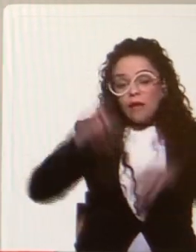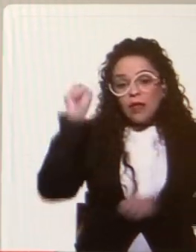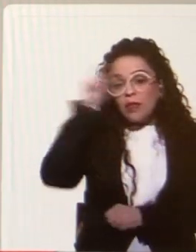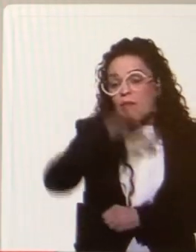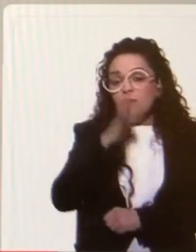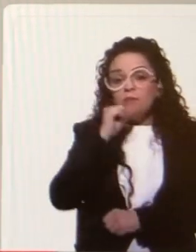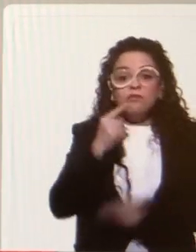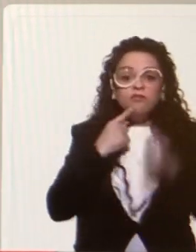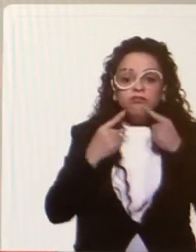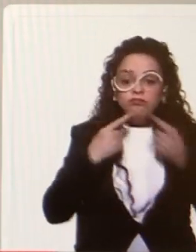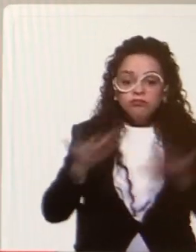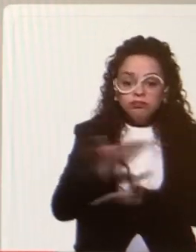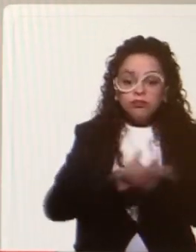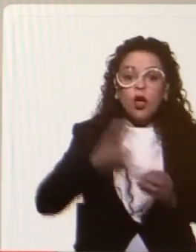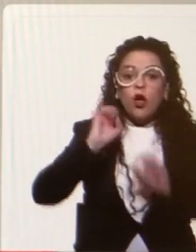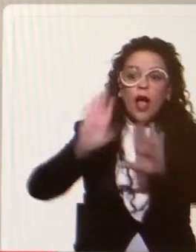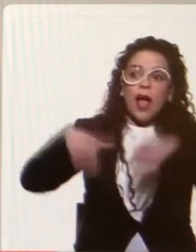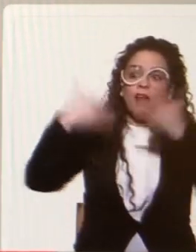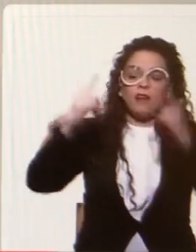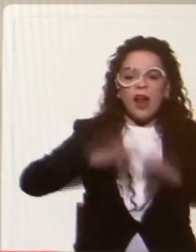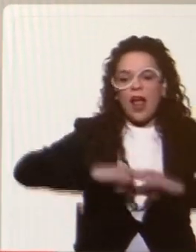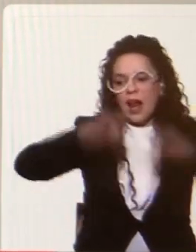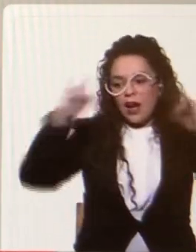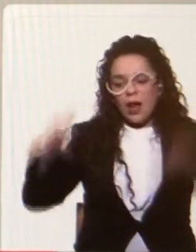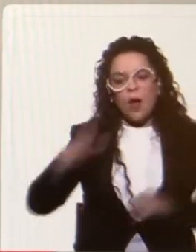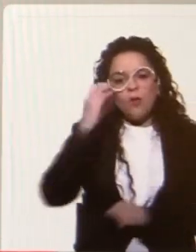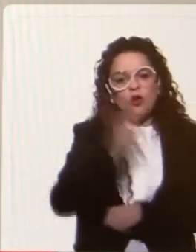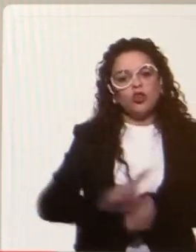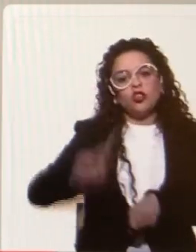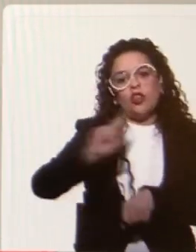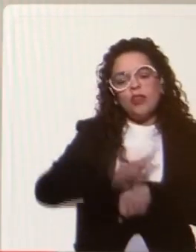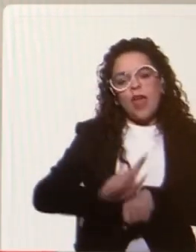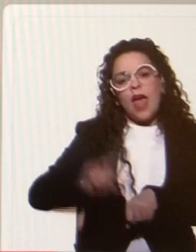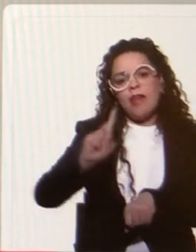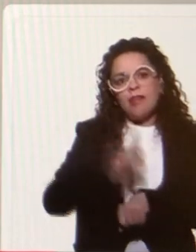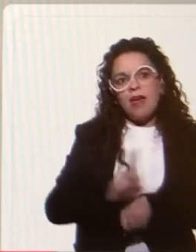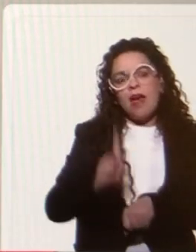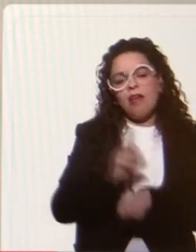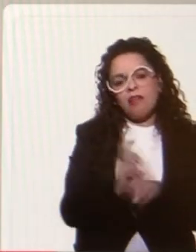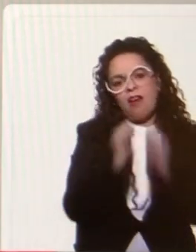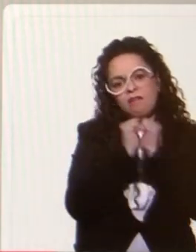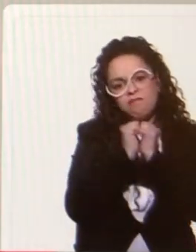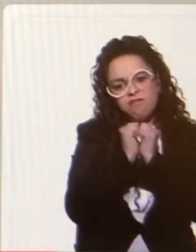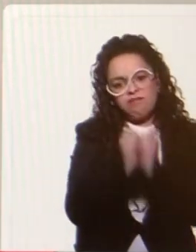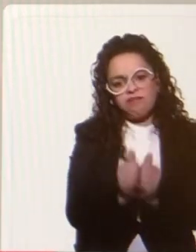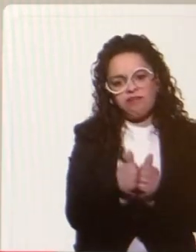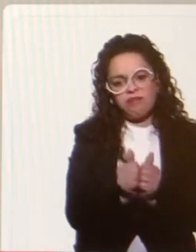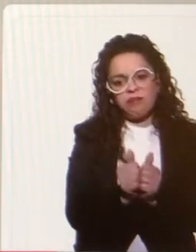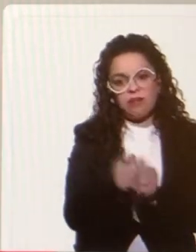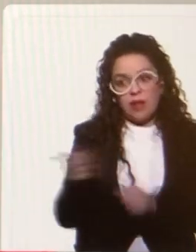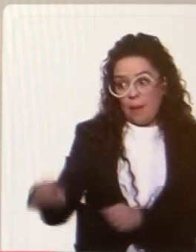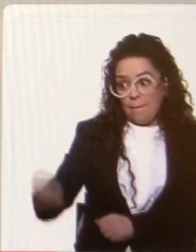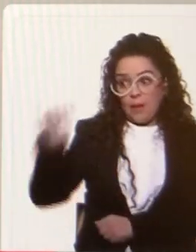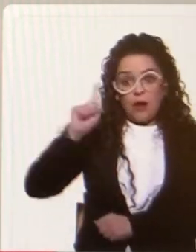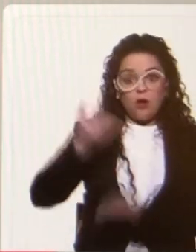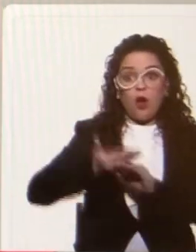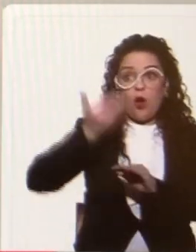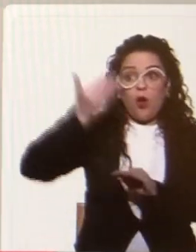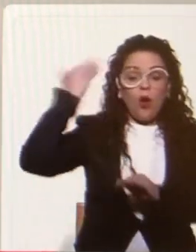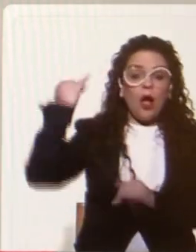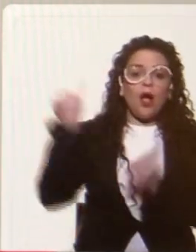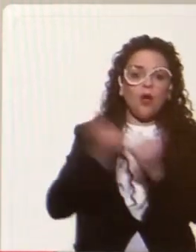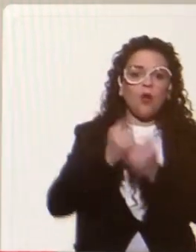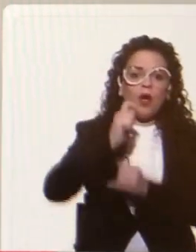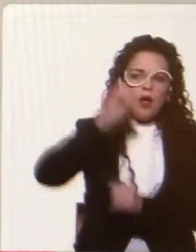ser dañinos y violentos y violentos entonces las personas que que estén cerca de la